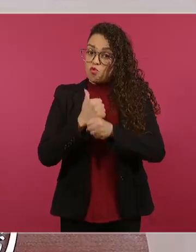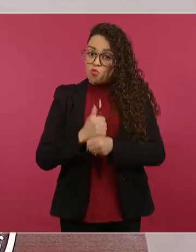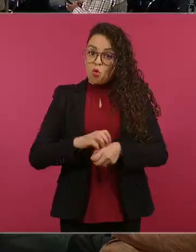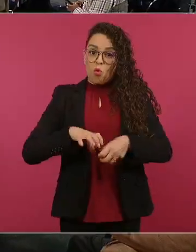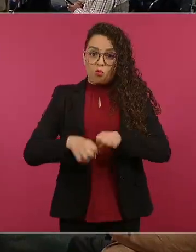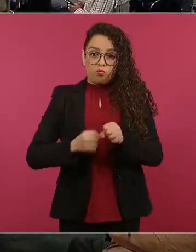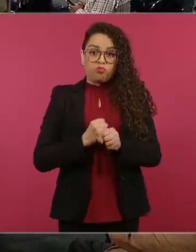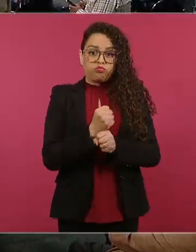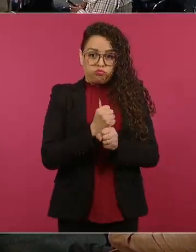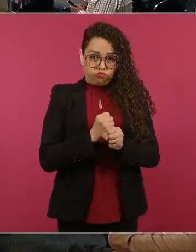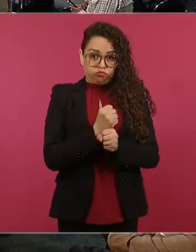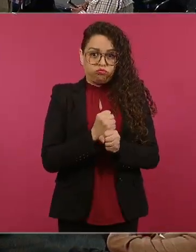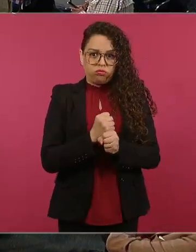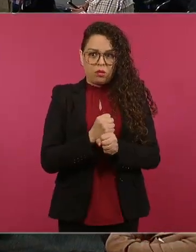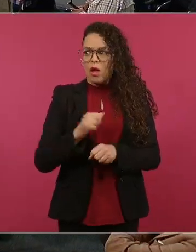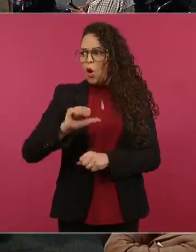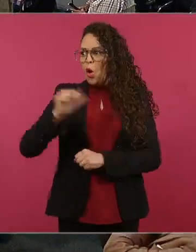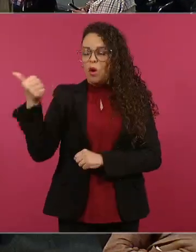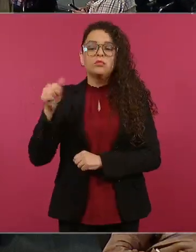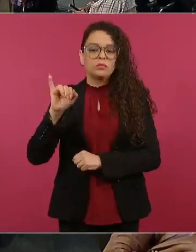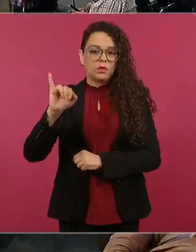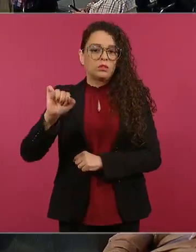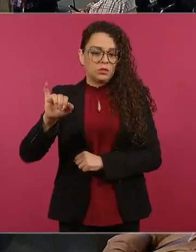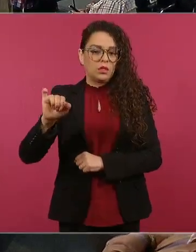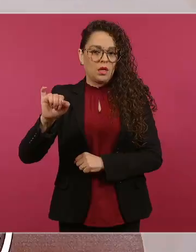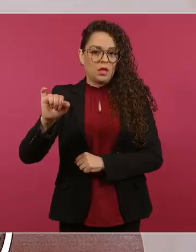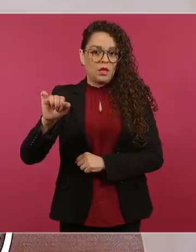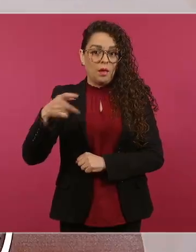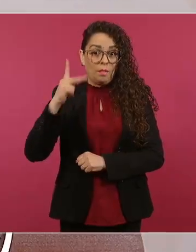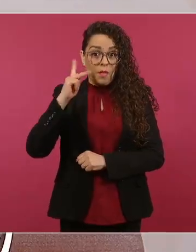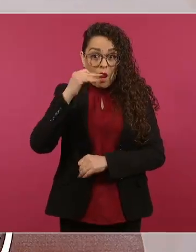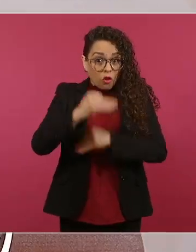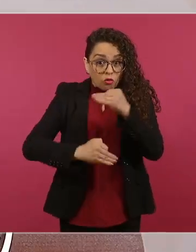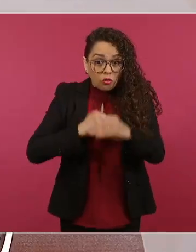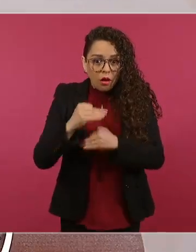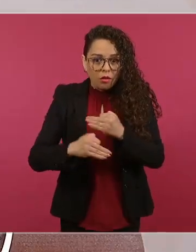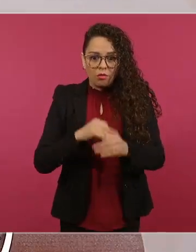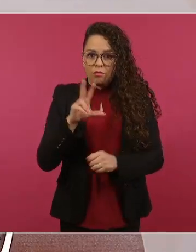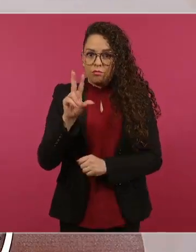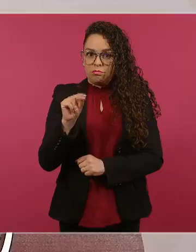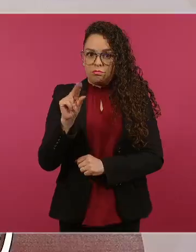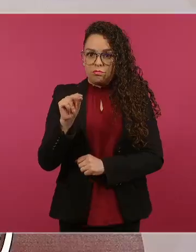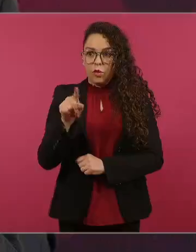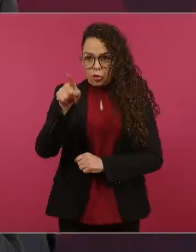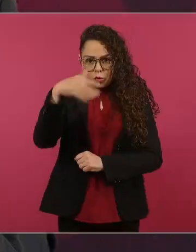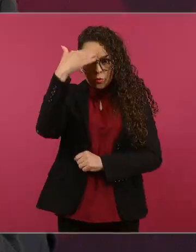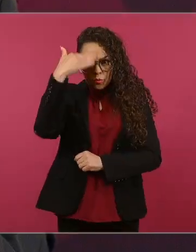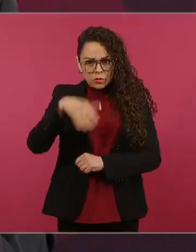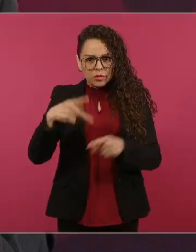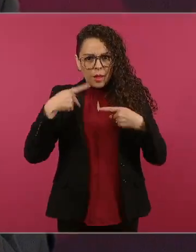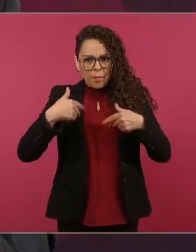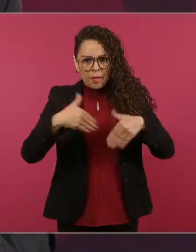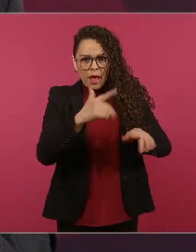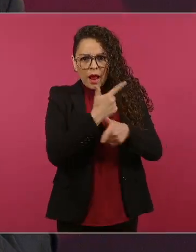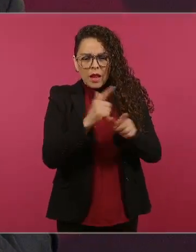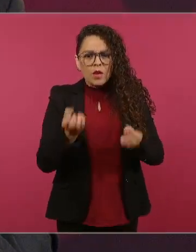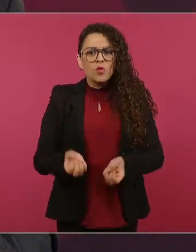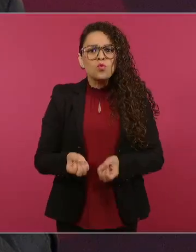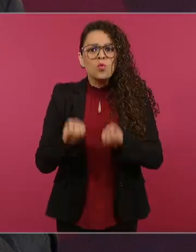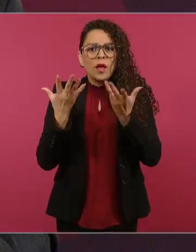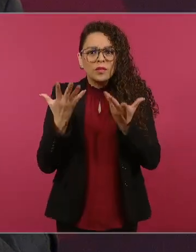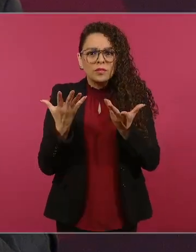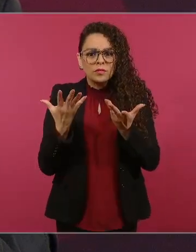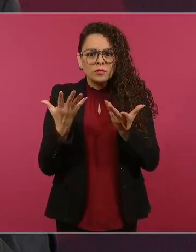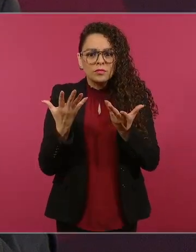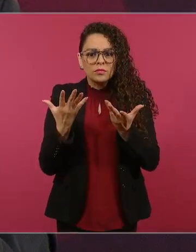fueron torturados, pero no fueron todos. ¿Saben a cuántos liberaron? A más de 80.